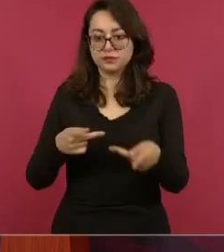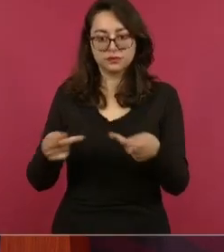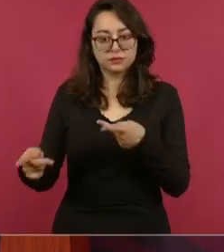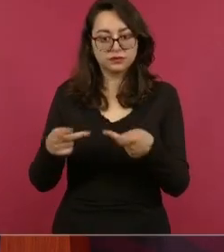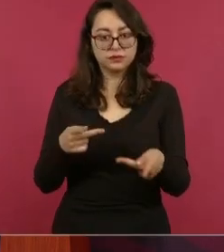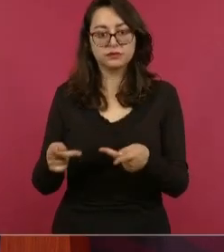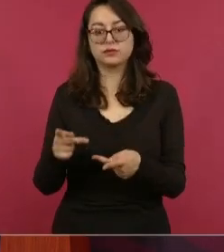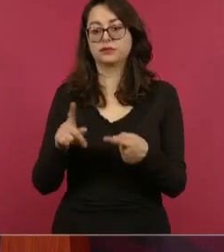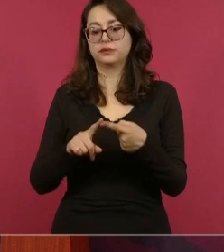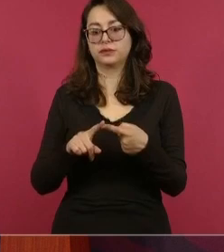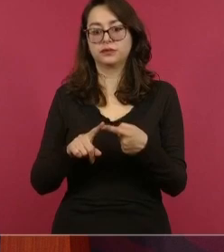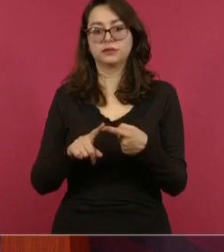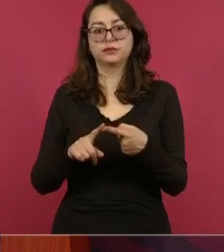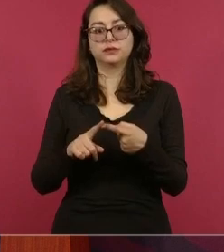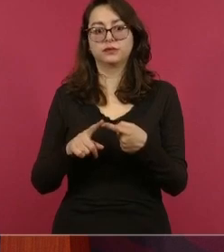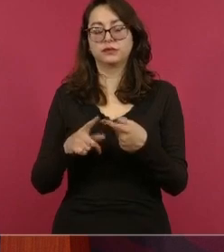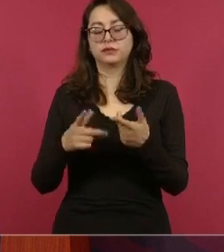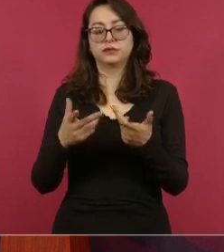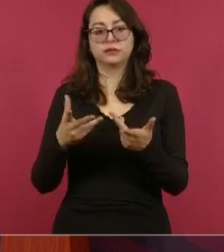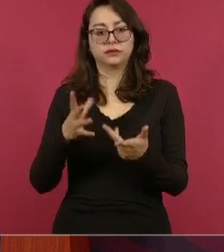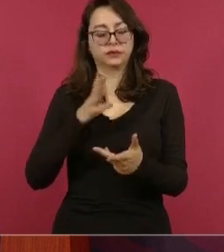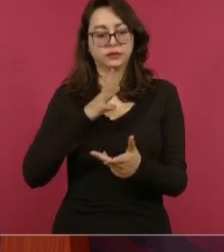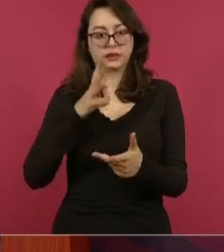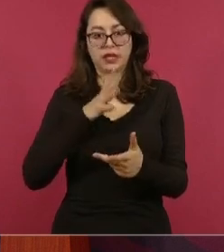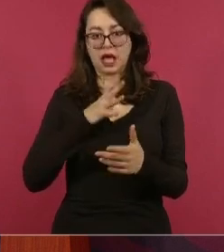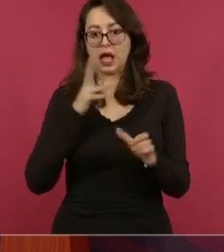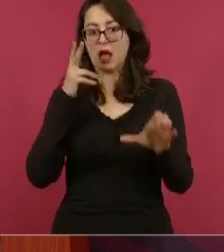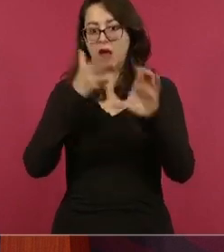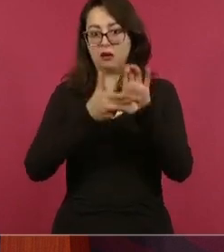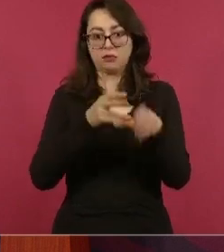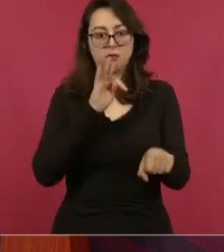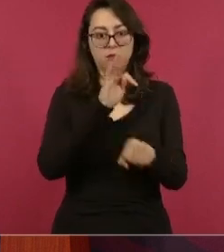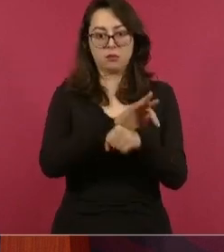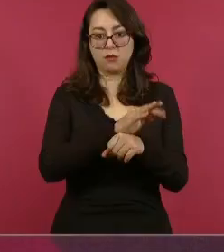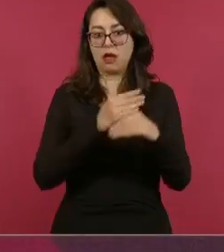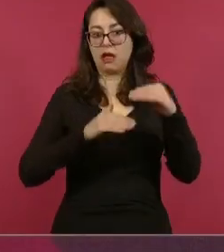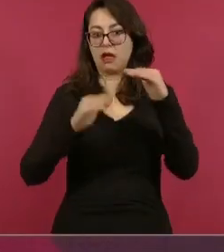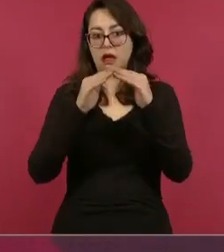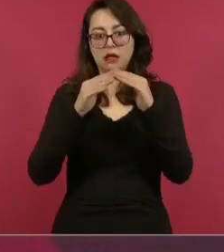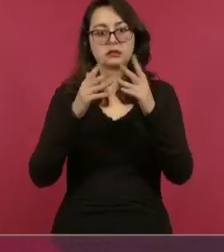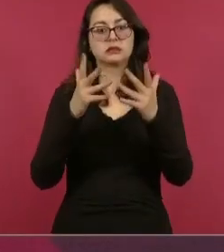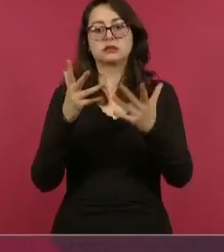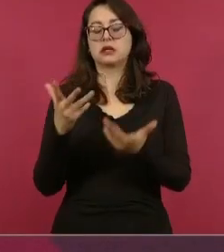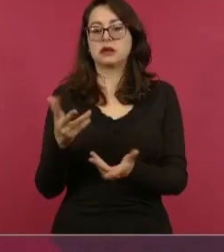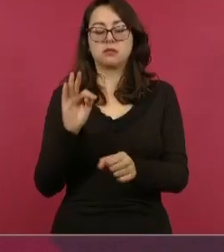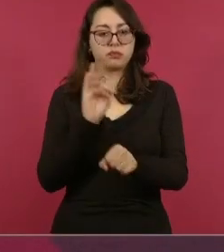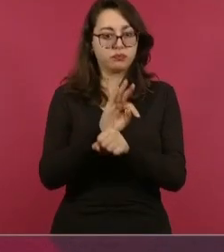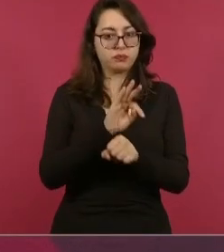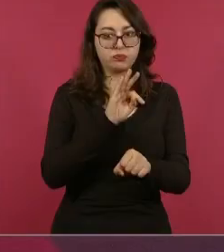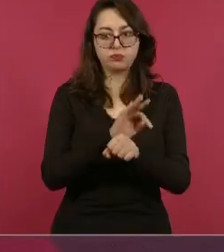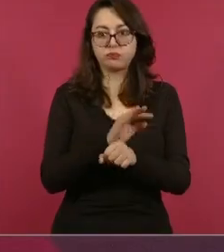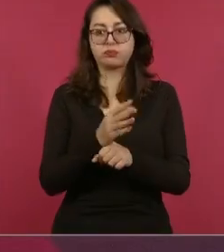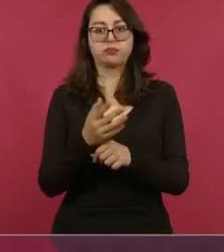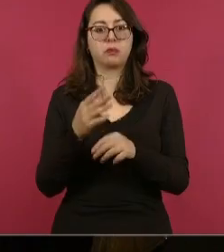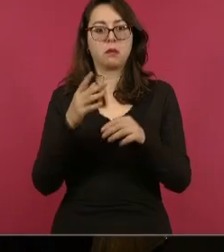Hay marinos, albergues, se está trabajando. Yo ayer,